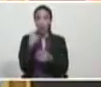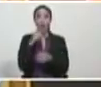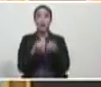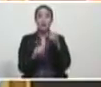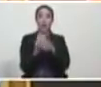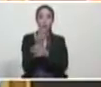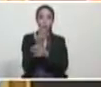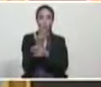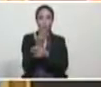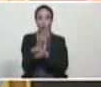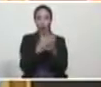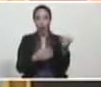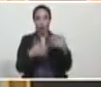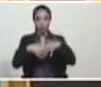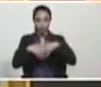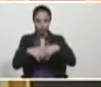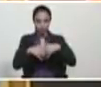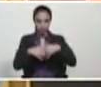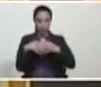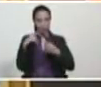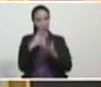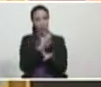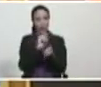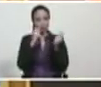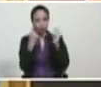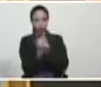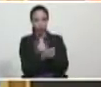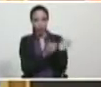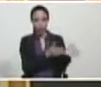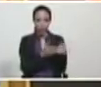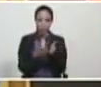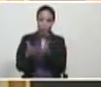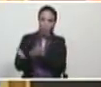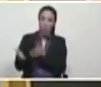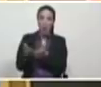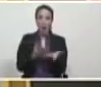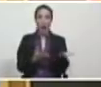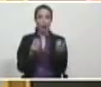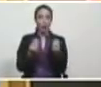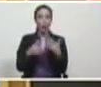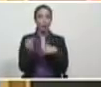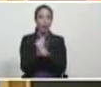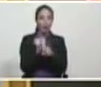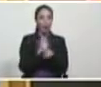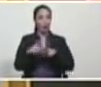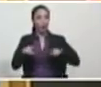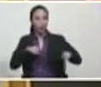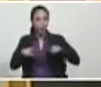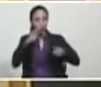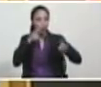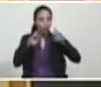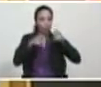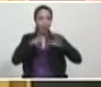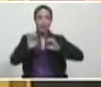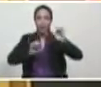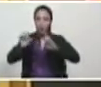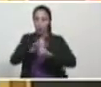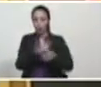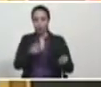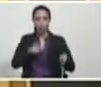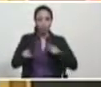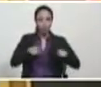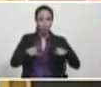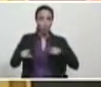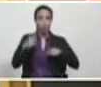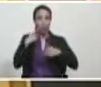automotriz para la reorganización, reimpulso, crecimiento y operatividad del sector, con el fin de